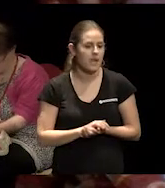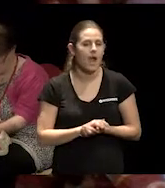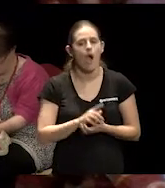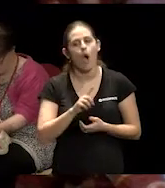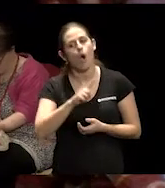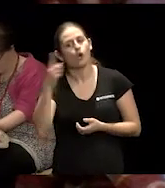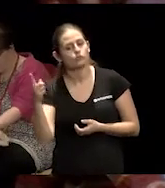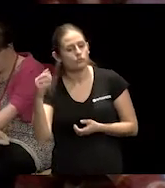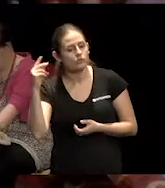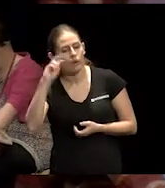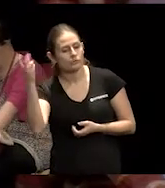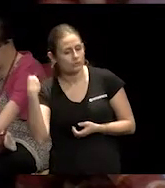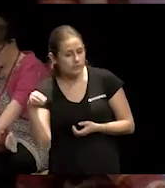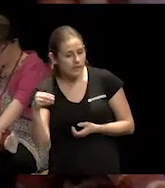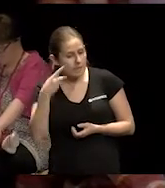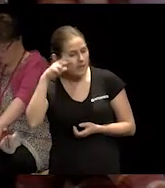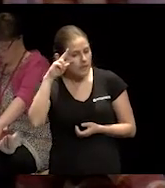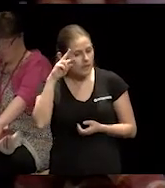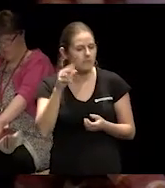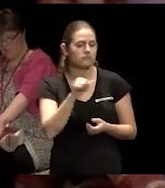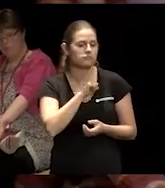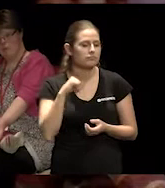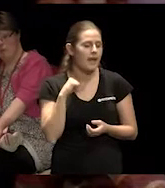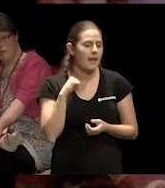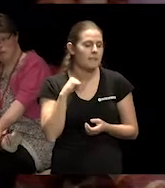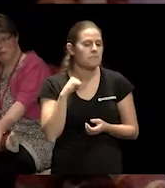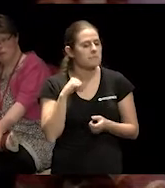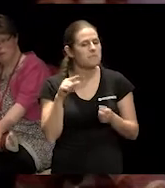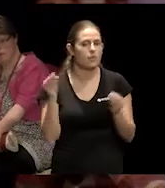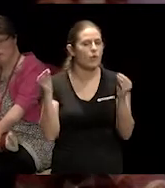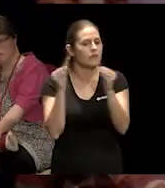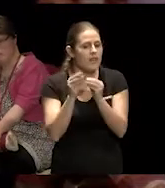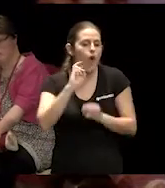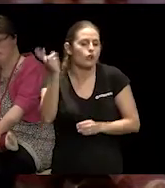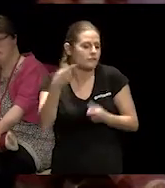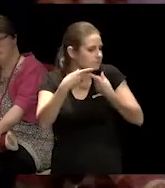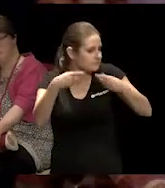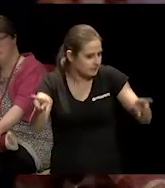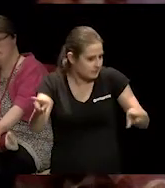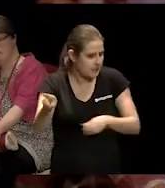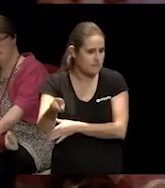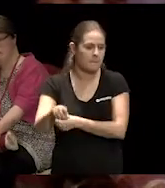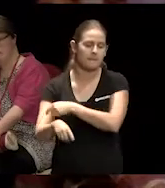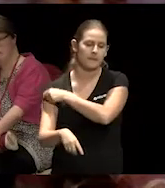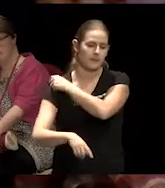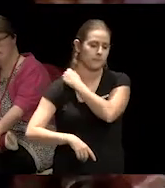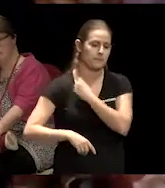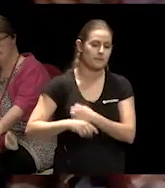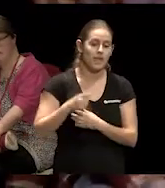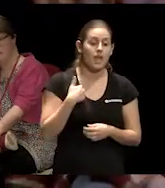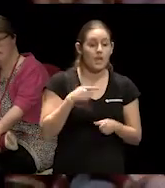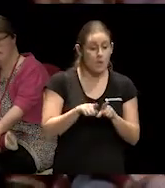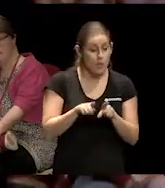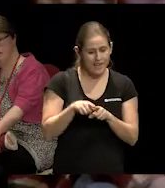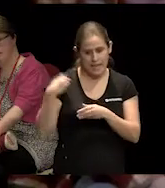y la insistencia en poderlo hacer más veces, que pensamos que tiene todo un podría tener todo un recorrido en según